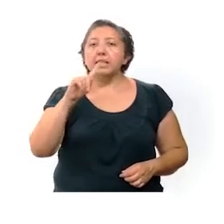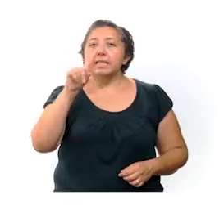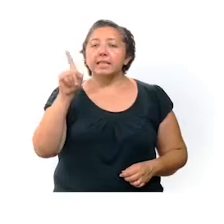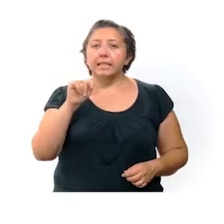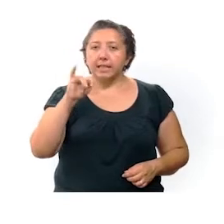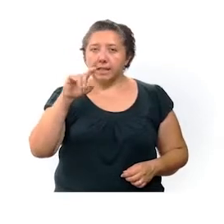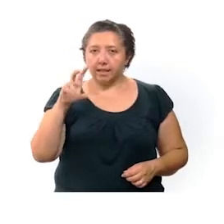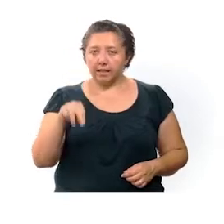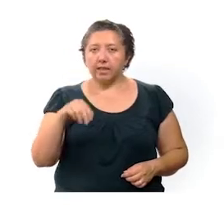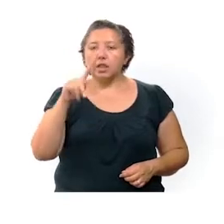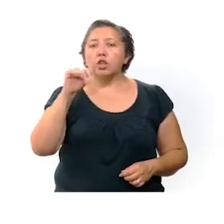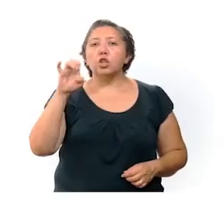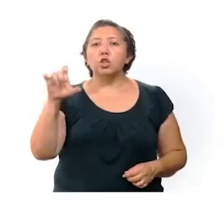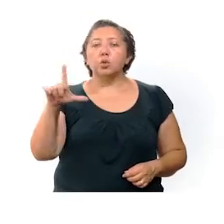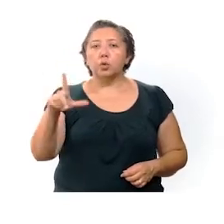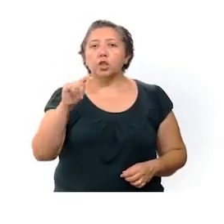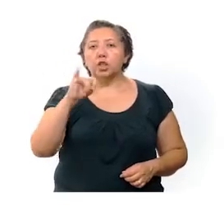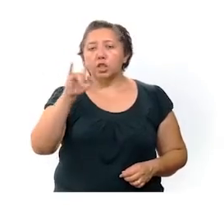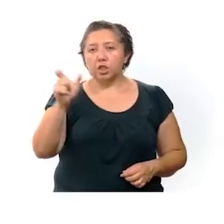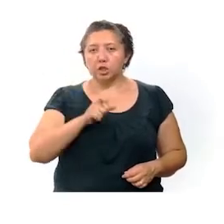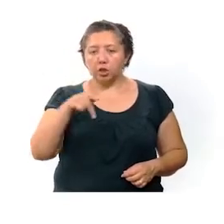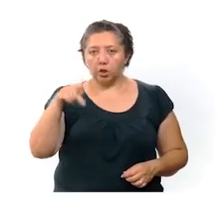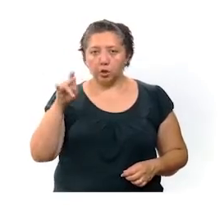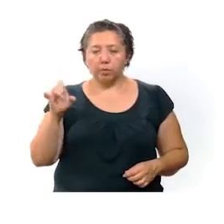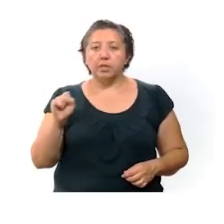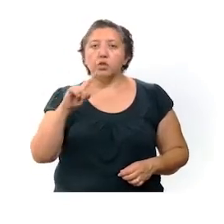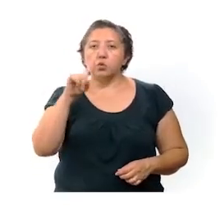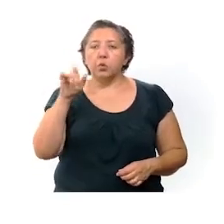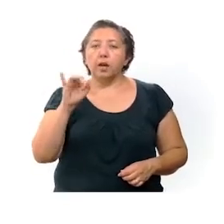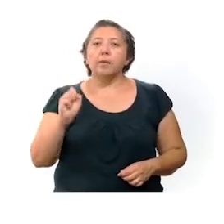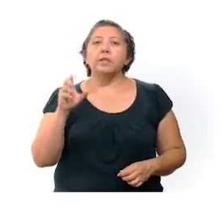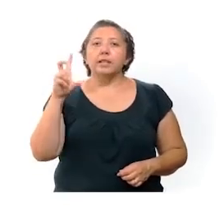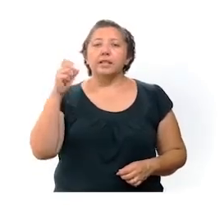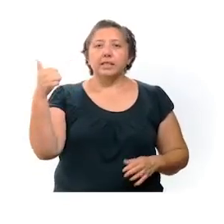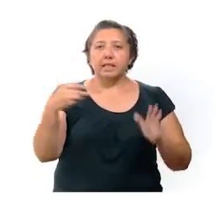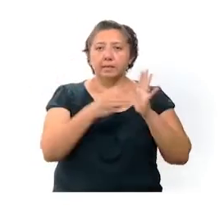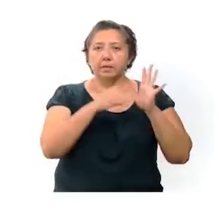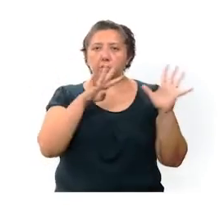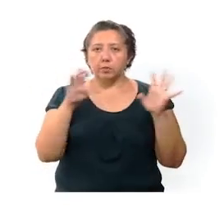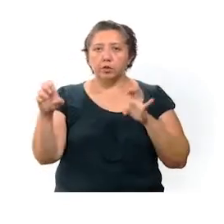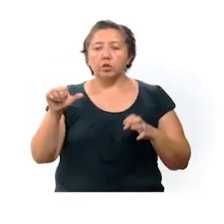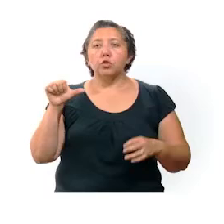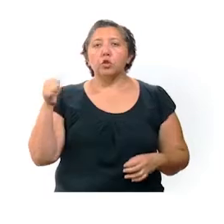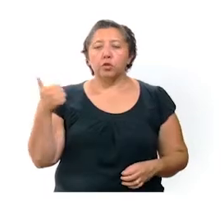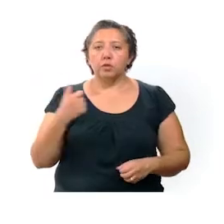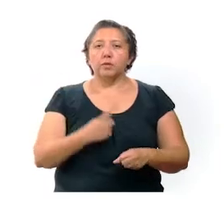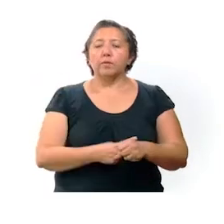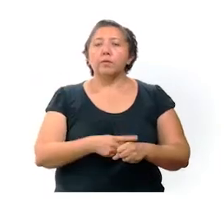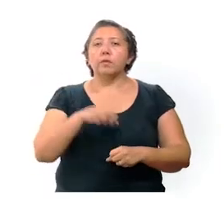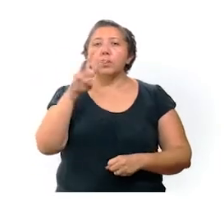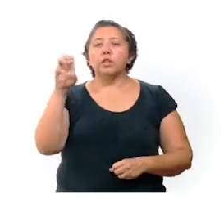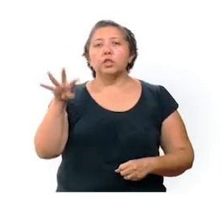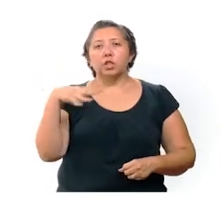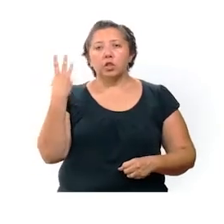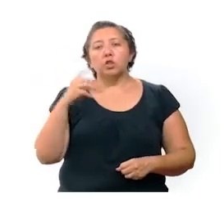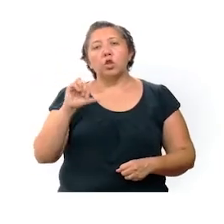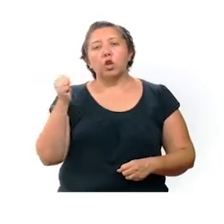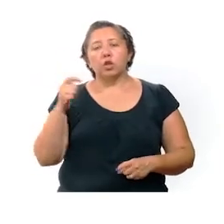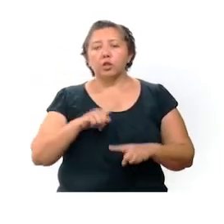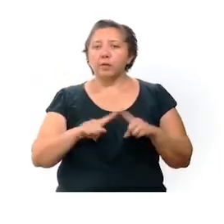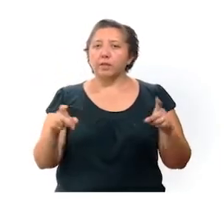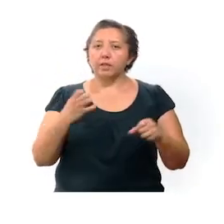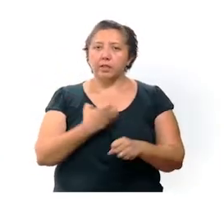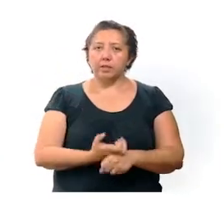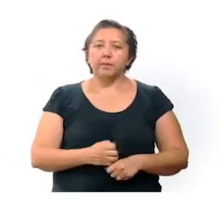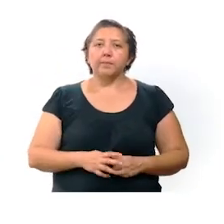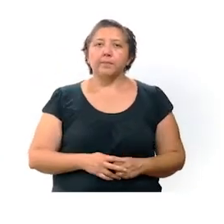Tzilán González, Ticul, Tixcocop y Sucacap. De los 36.911 casos positivos, 314 son de otro país